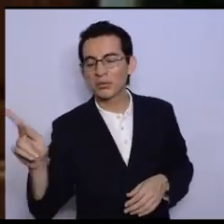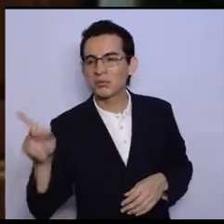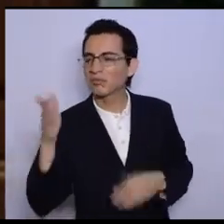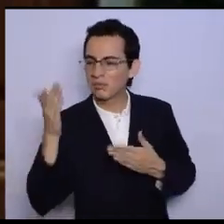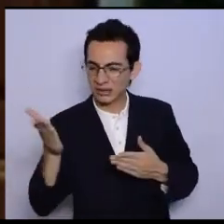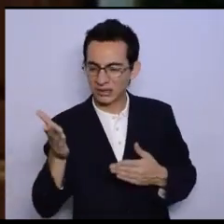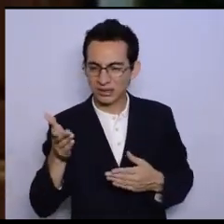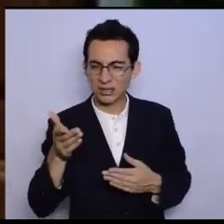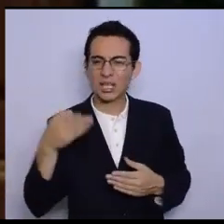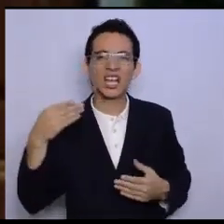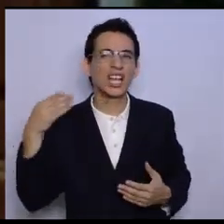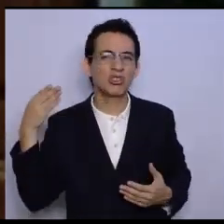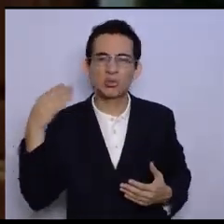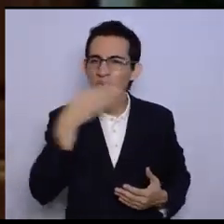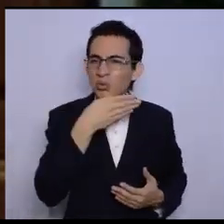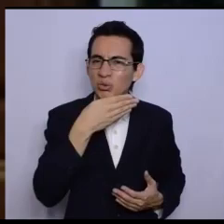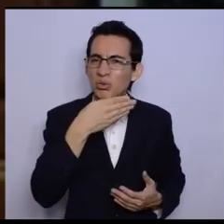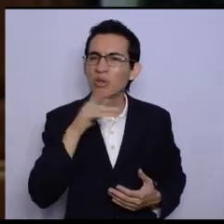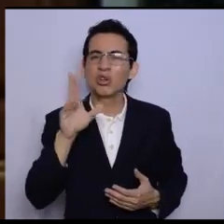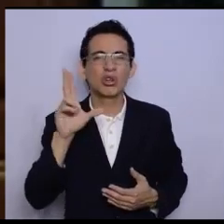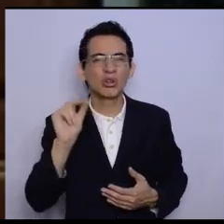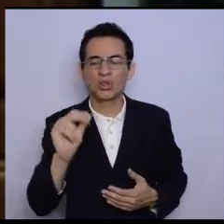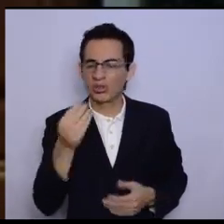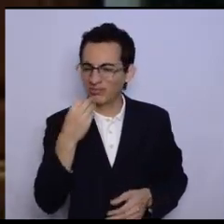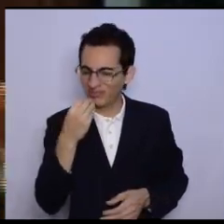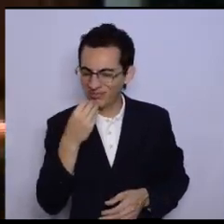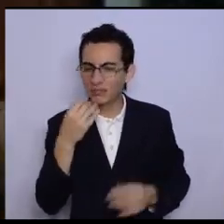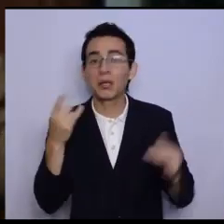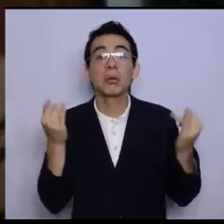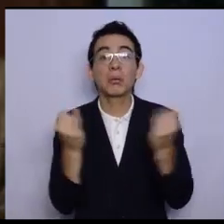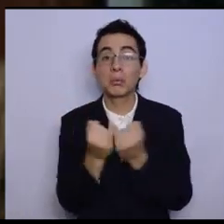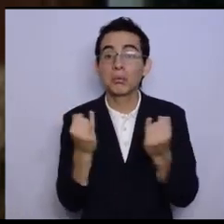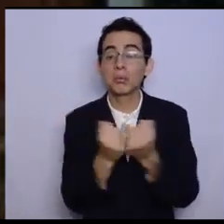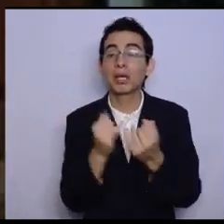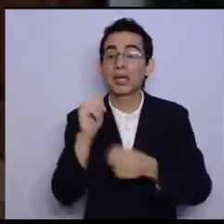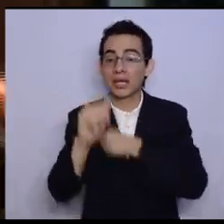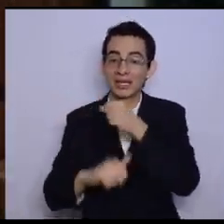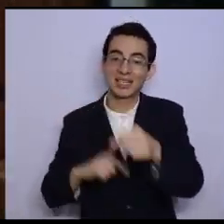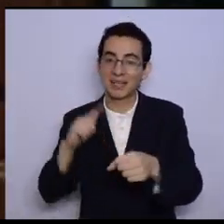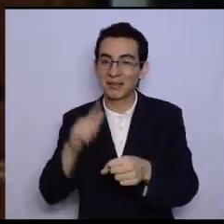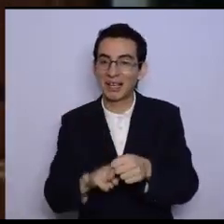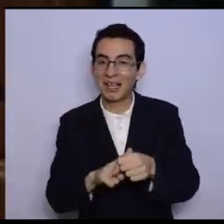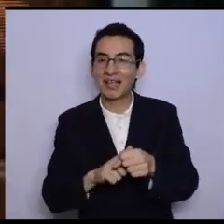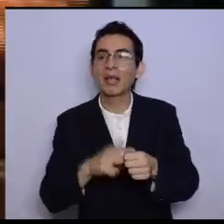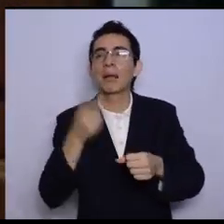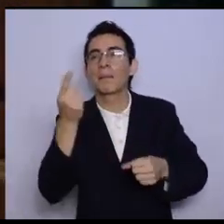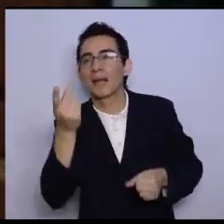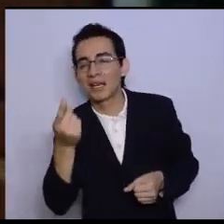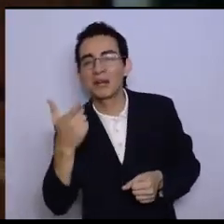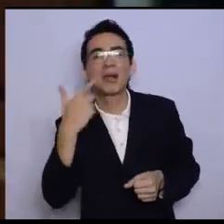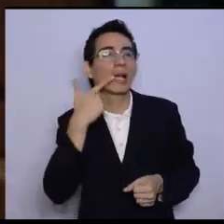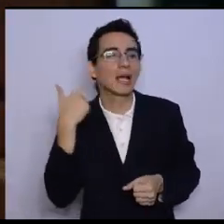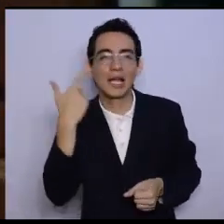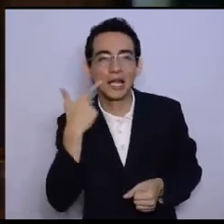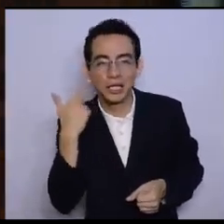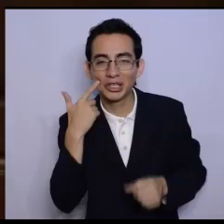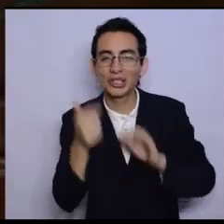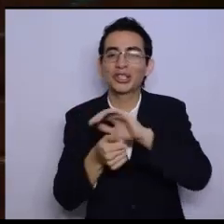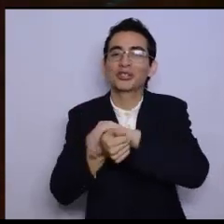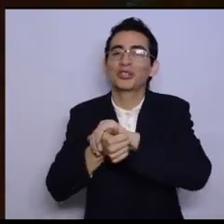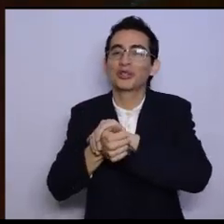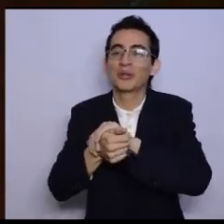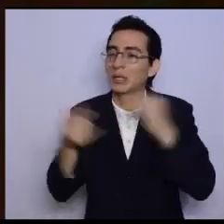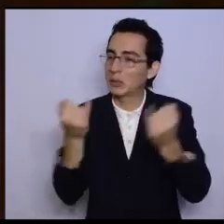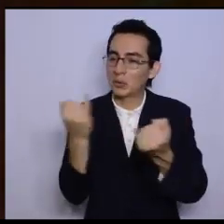ciudad arrepintiéndose. Hasta los animales los metieron en ayuno, al perro, al gato y a la tortuga. A